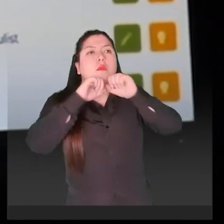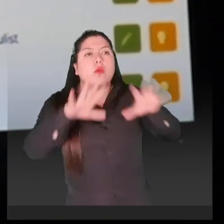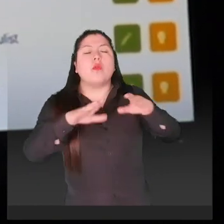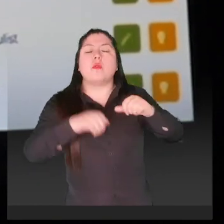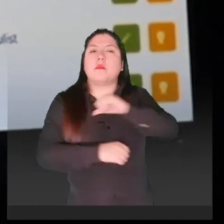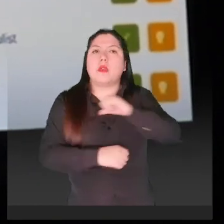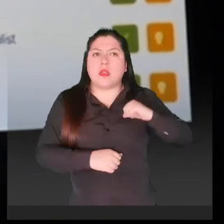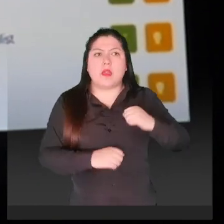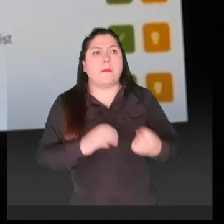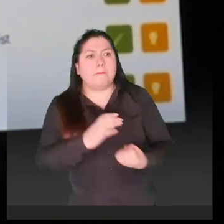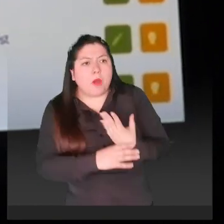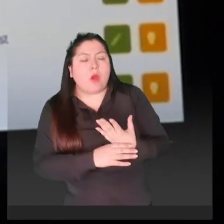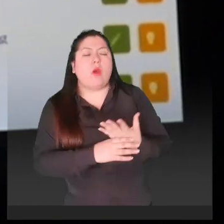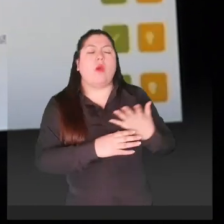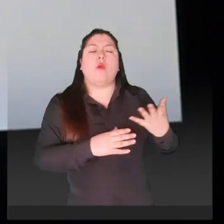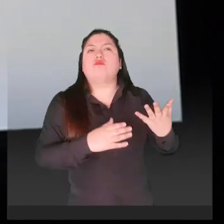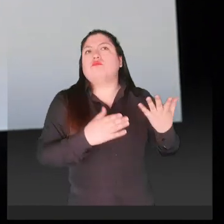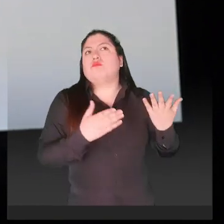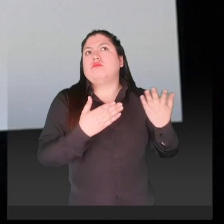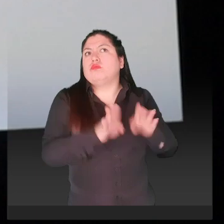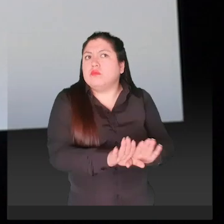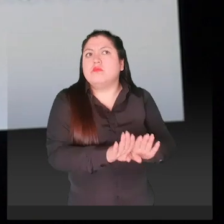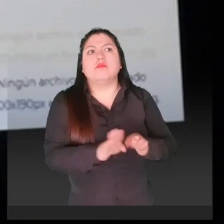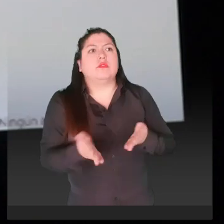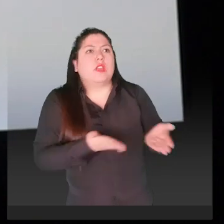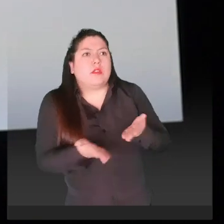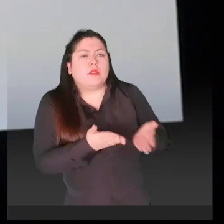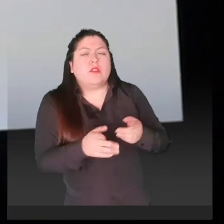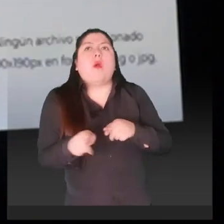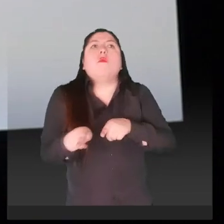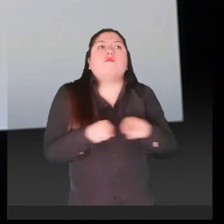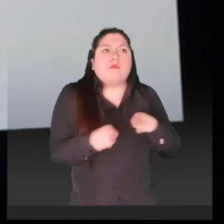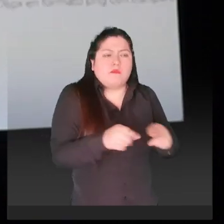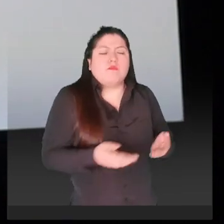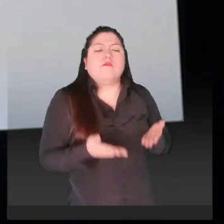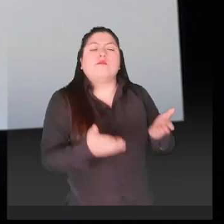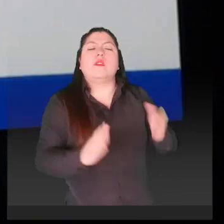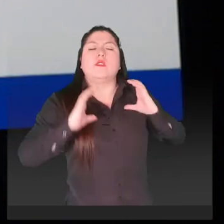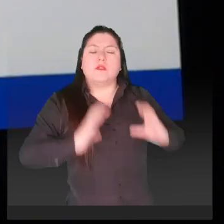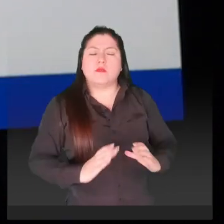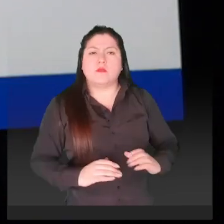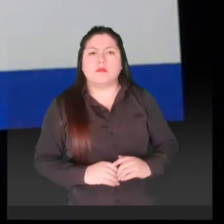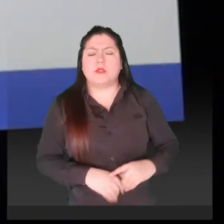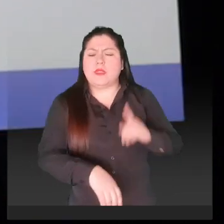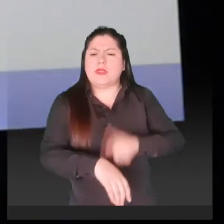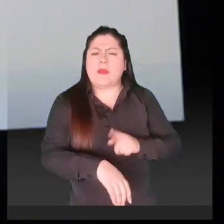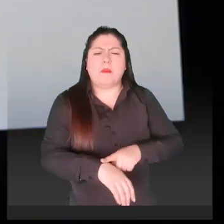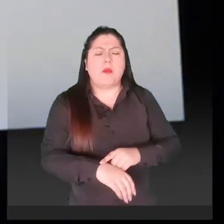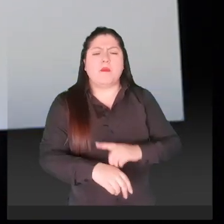privada. Se podrá editar, crear, activar y desactivar las categorías del servicio que le prestarán al ciudadano.